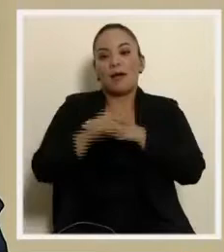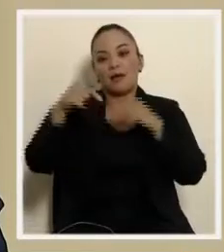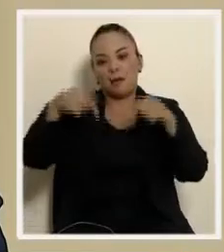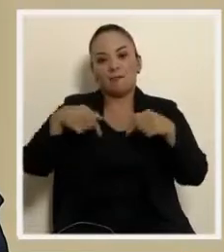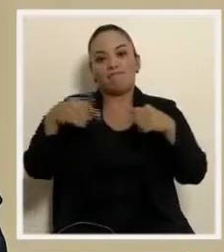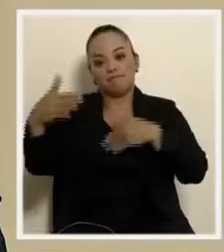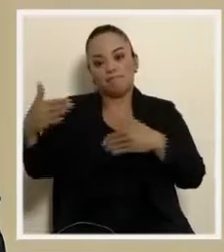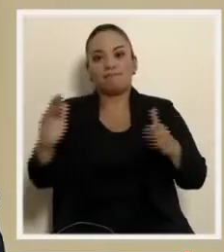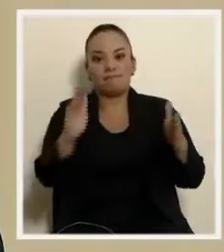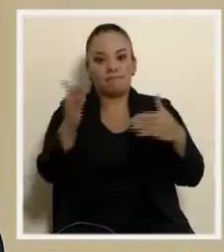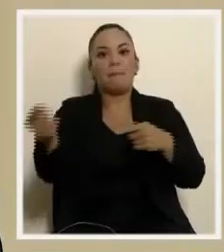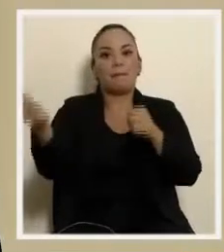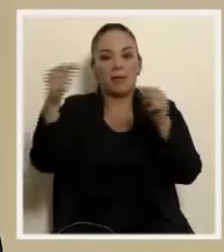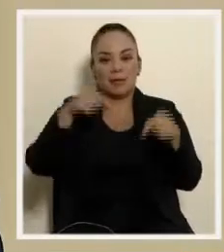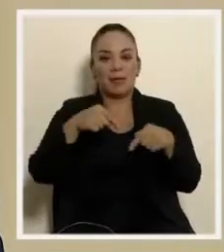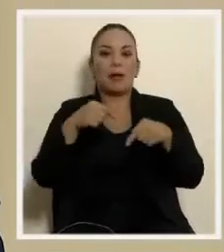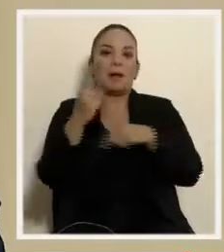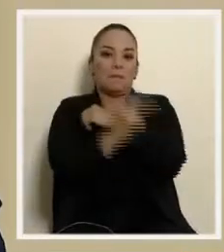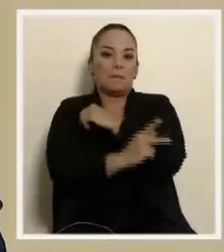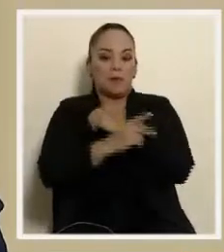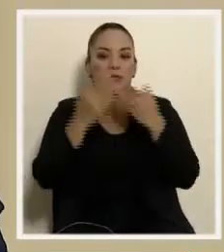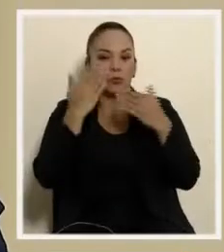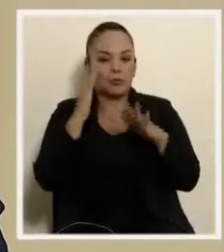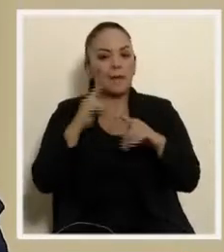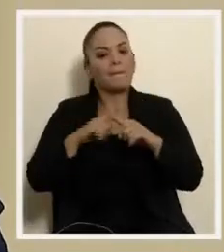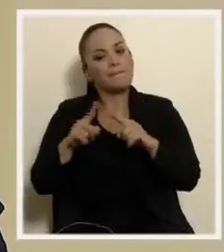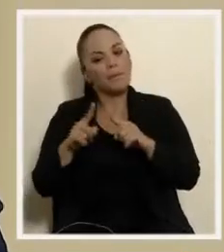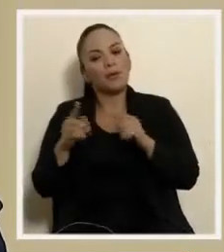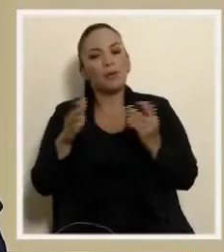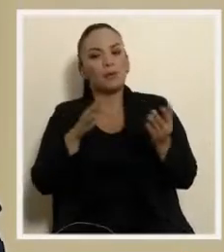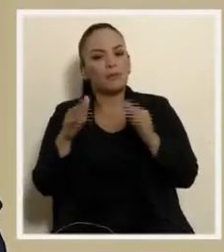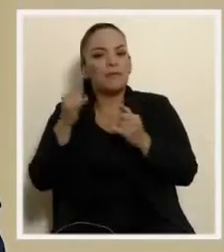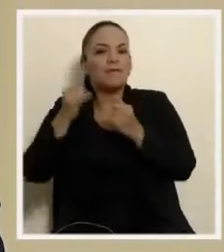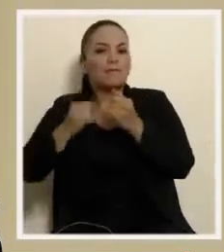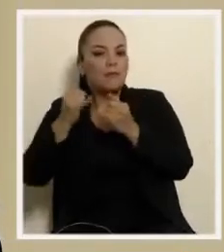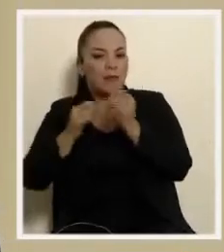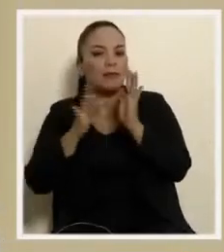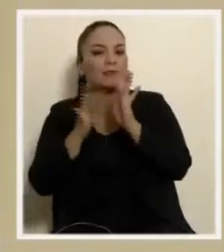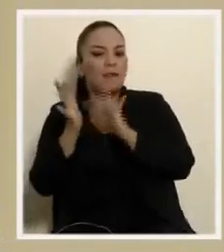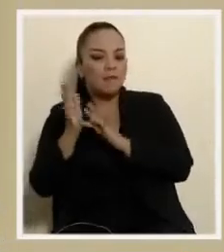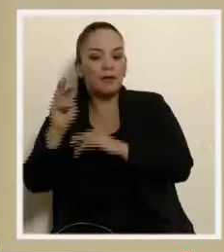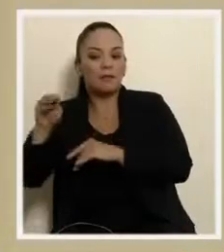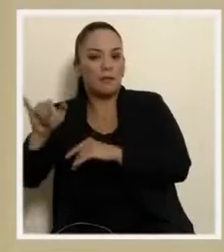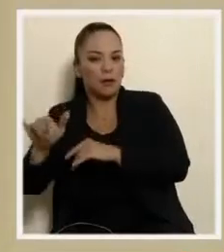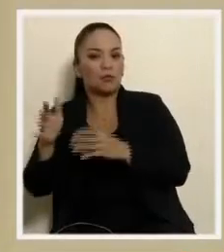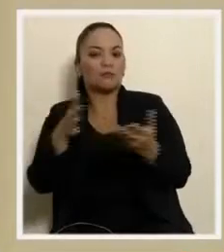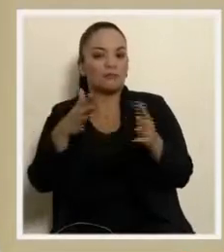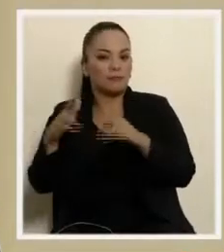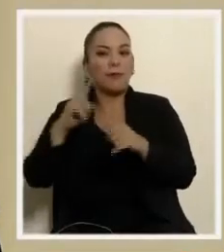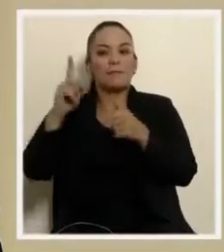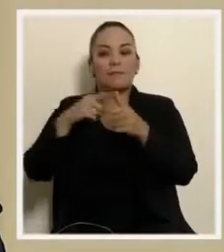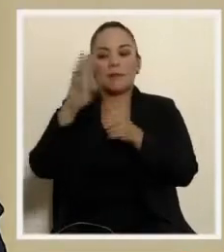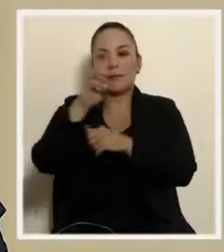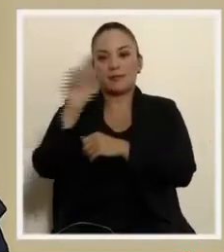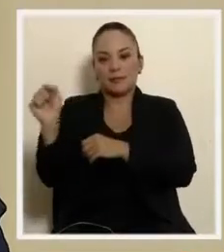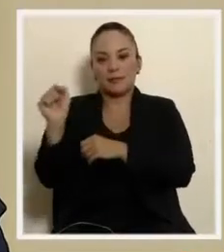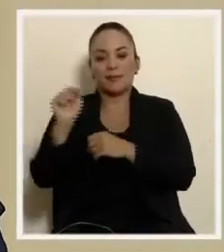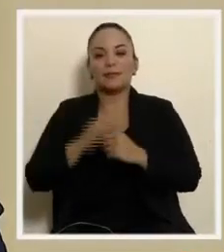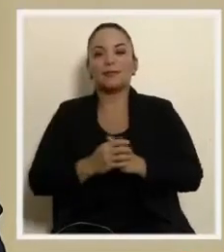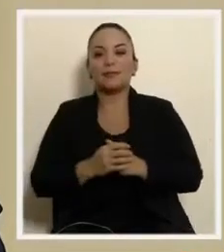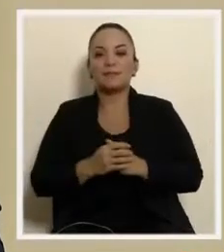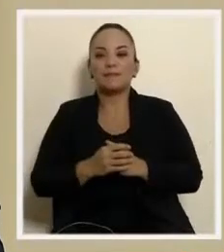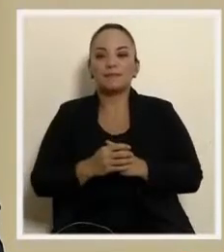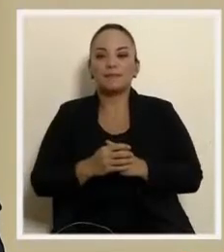pero sí tendría que estar siempre entre finales de abril y mayo en el primer semestre. Y por otro lado,